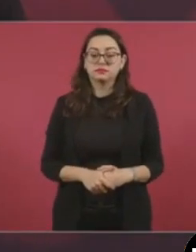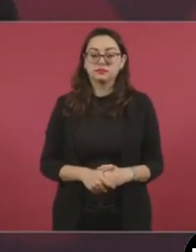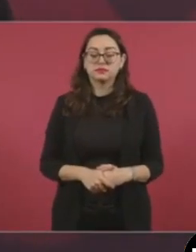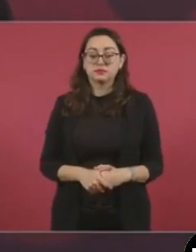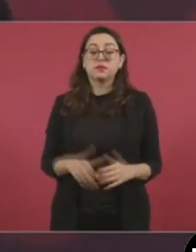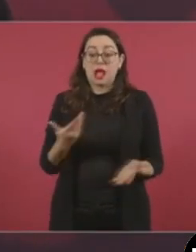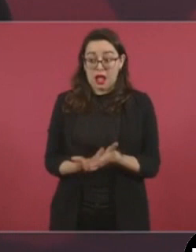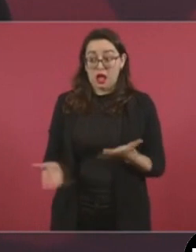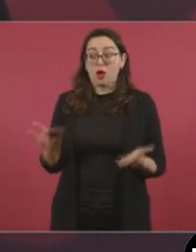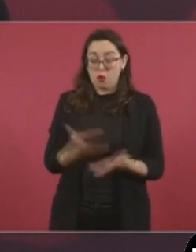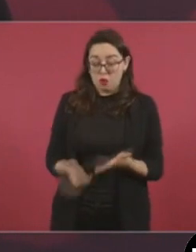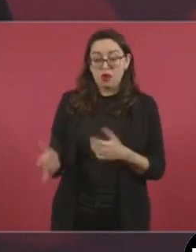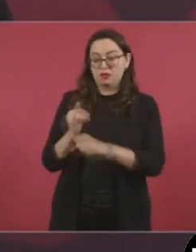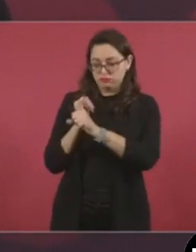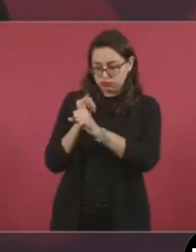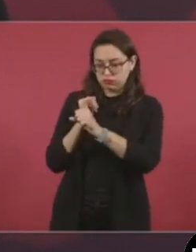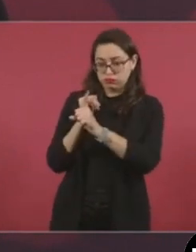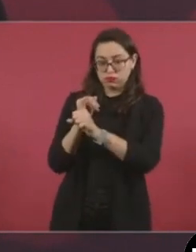Es hasta ahora.